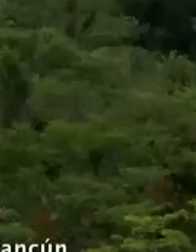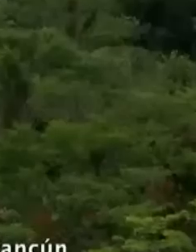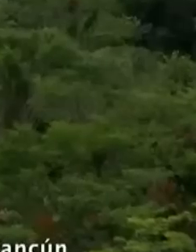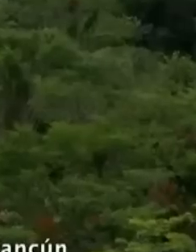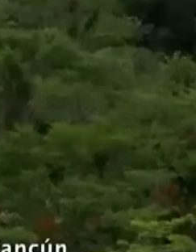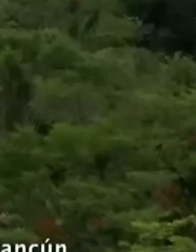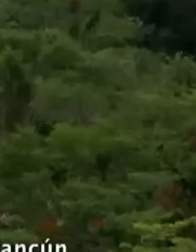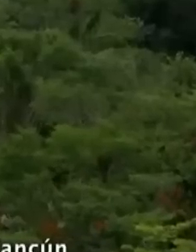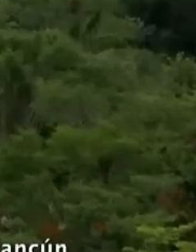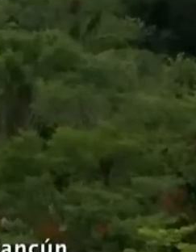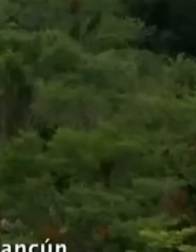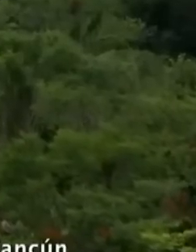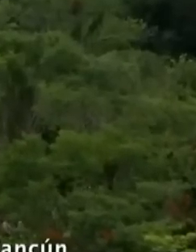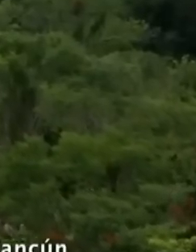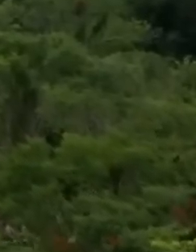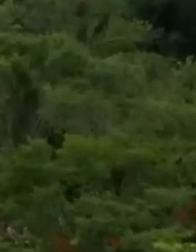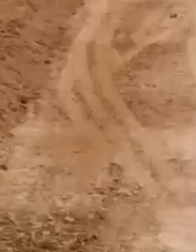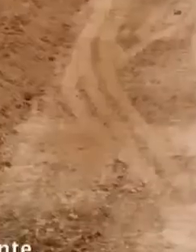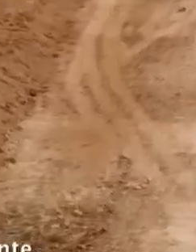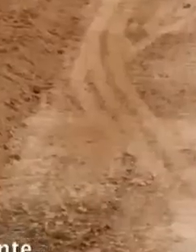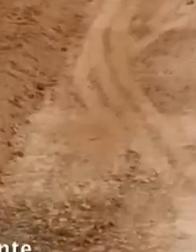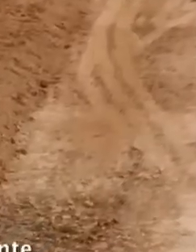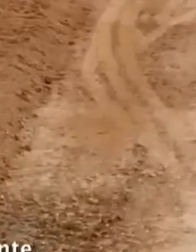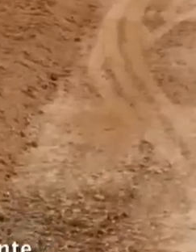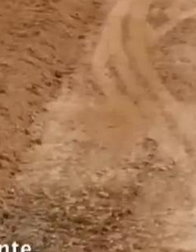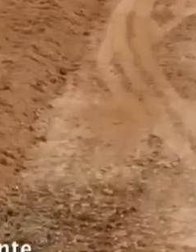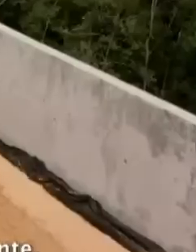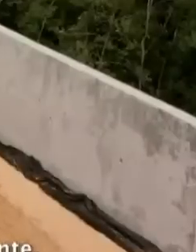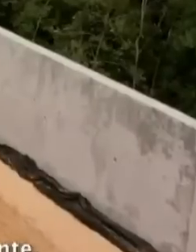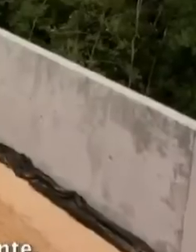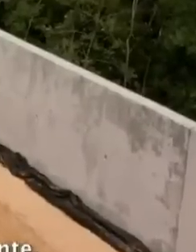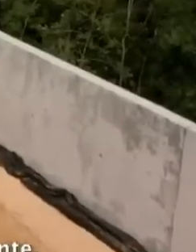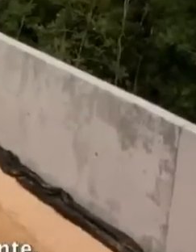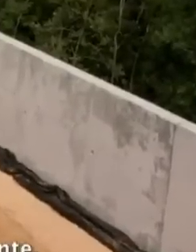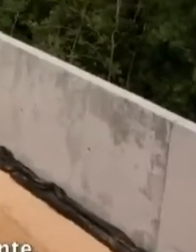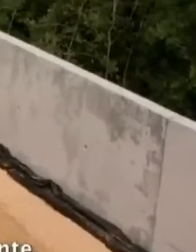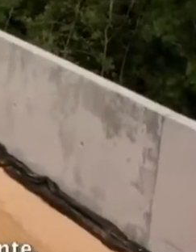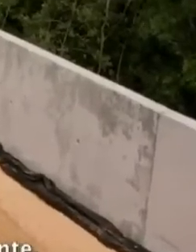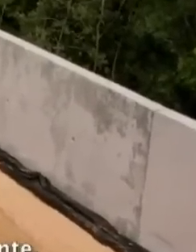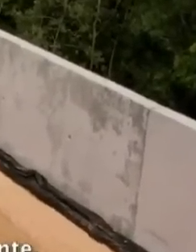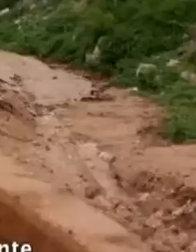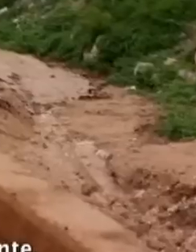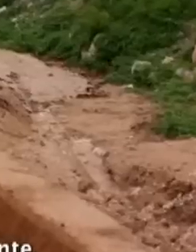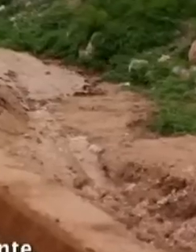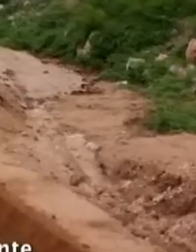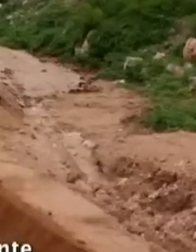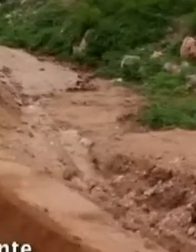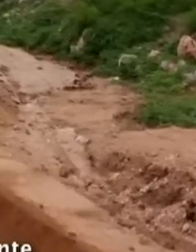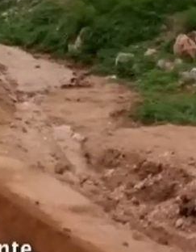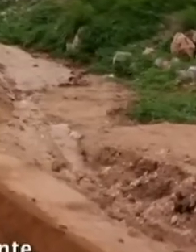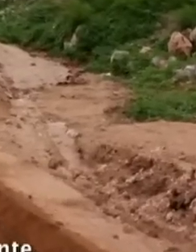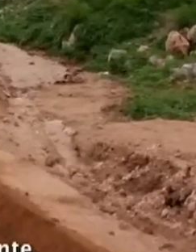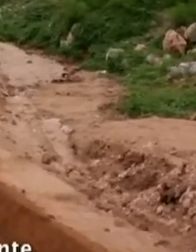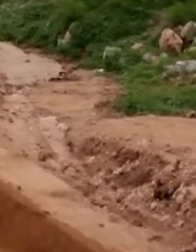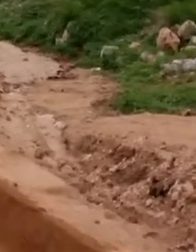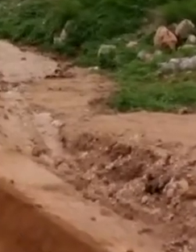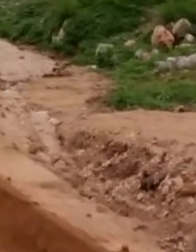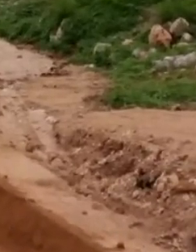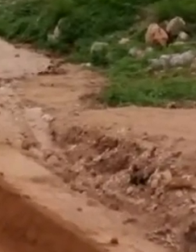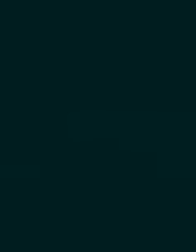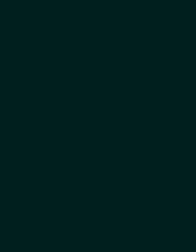contención para la carretera Cantunil-Cancún y los trabajos de terracerías como la compactación de base y la formación de